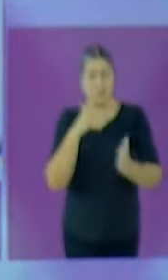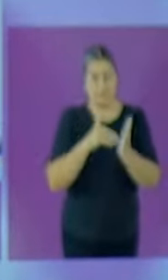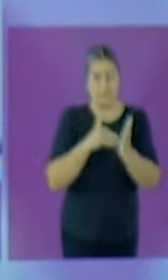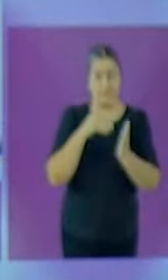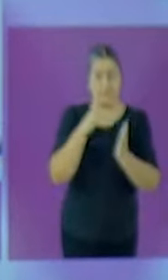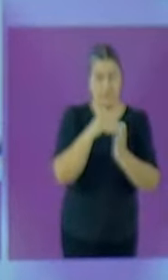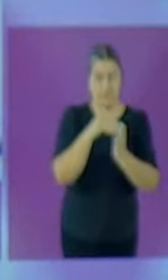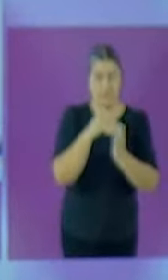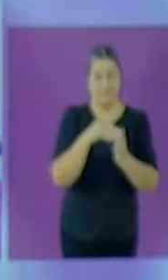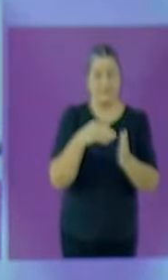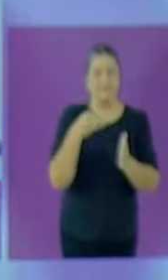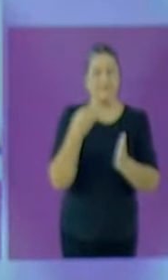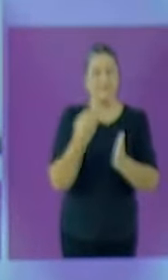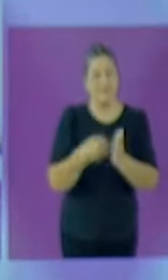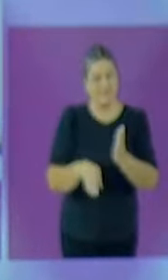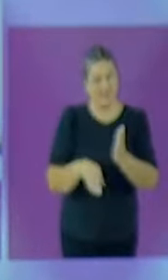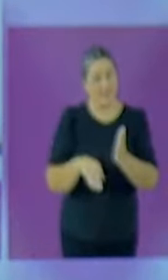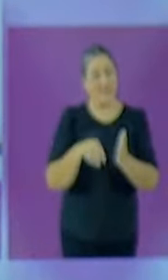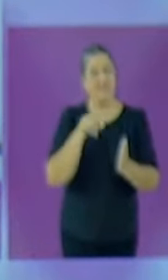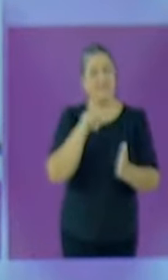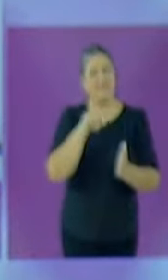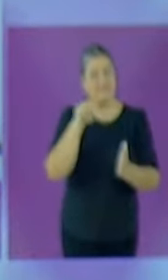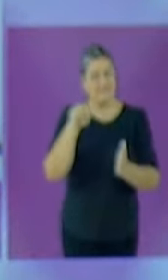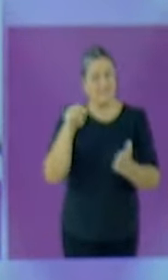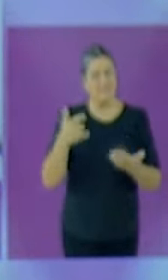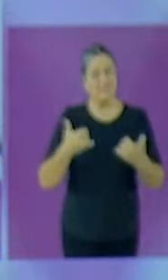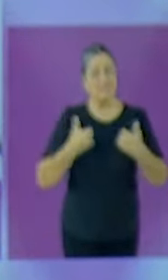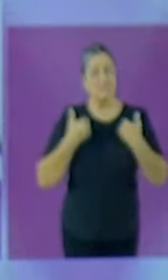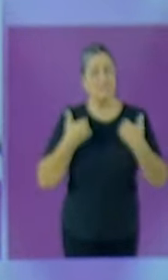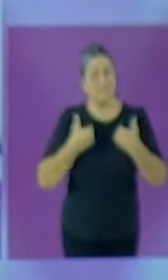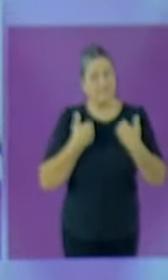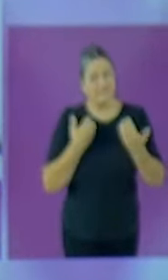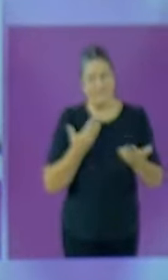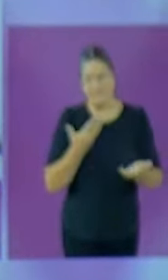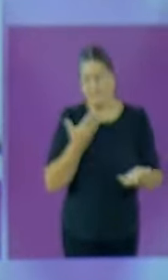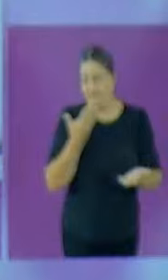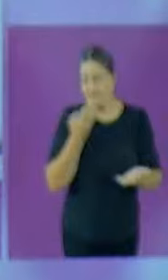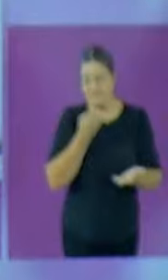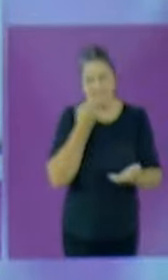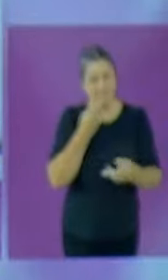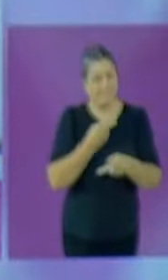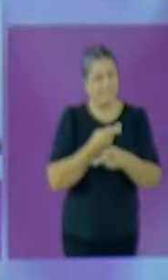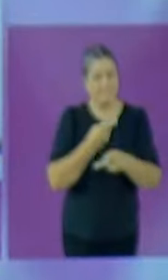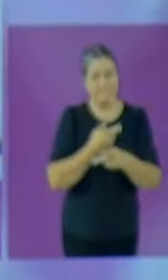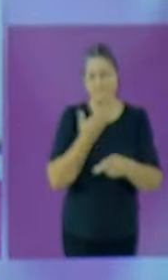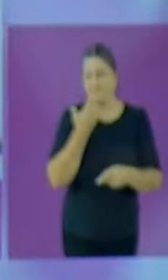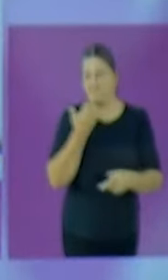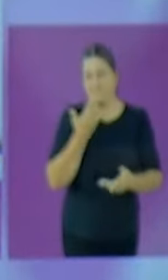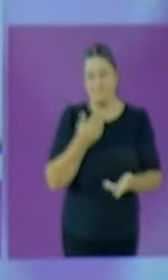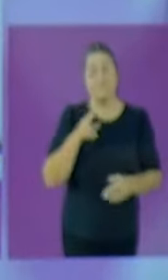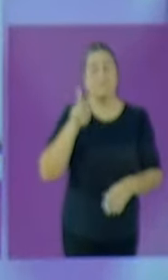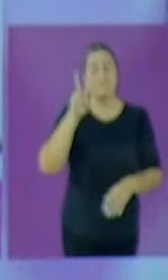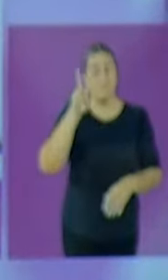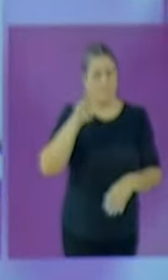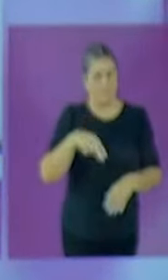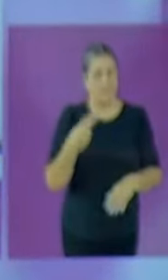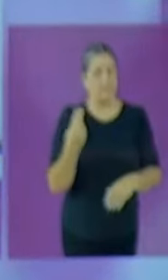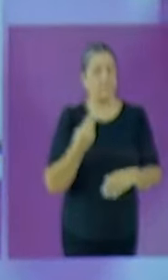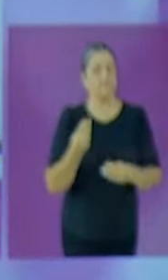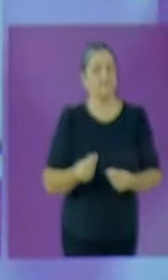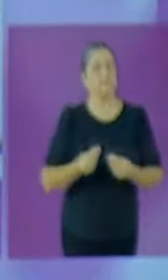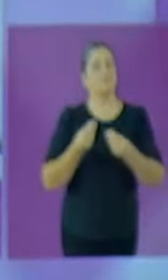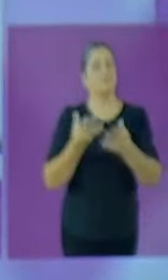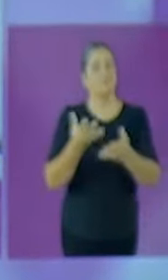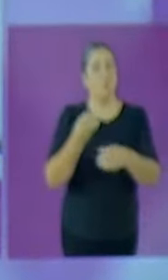dictada por los grupos empresariales y las organizaciones. Un México donde los programas sociales son un